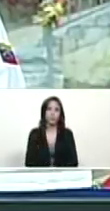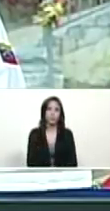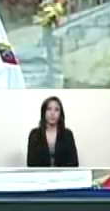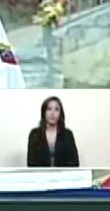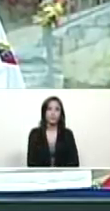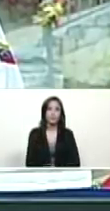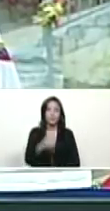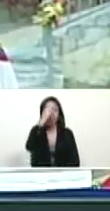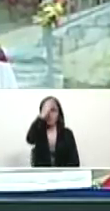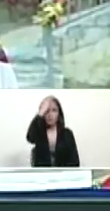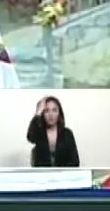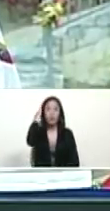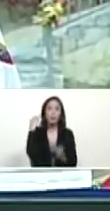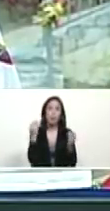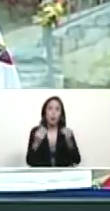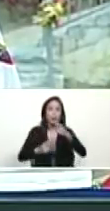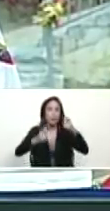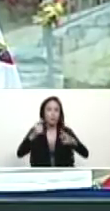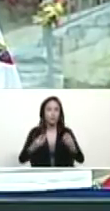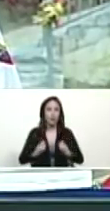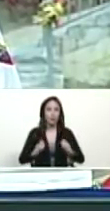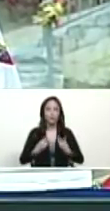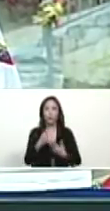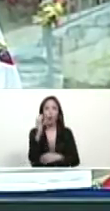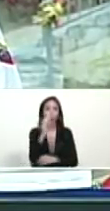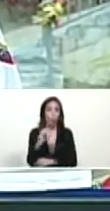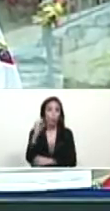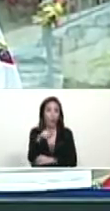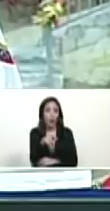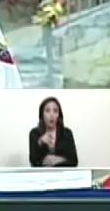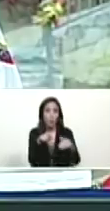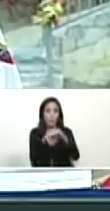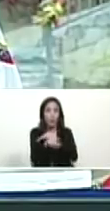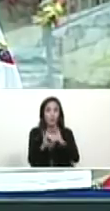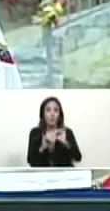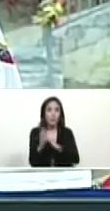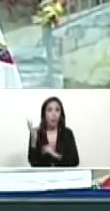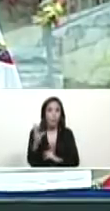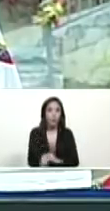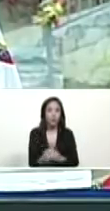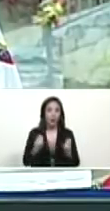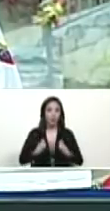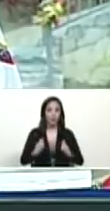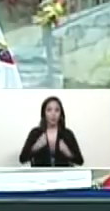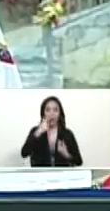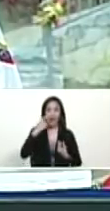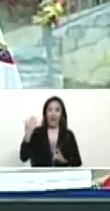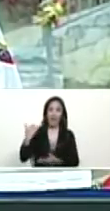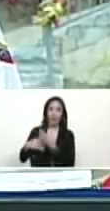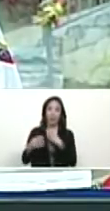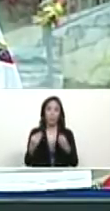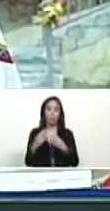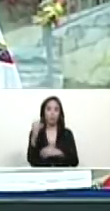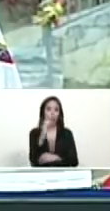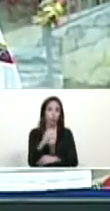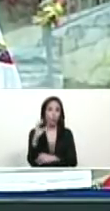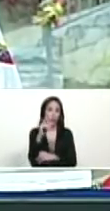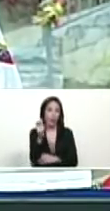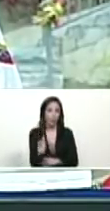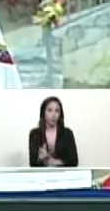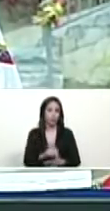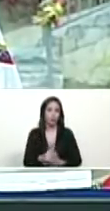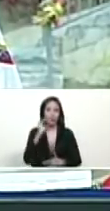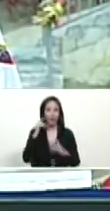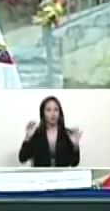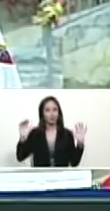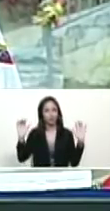Grande, mucha gente. Ahí vive mucho colombiano, porque llegaron durante todas estas décadas, llegaron de